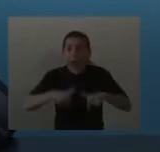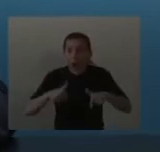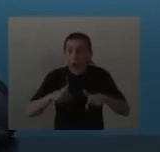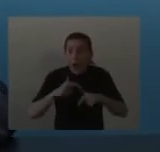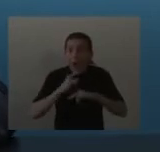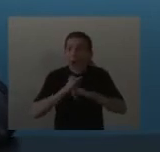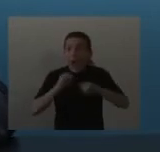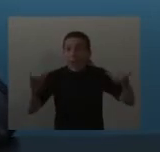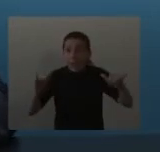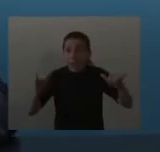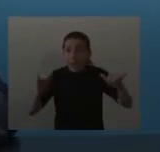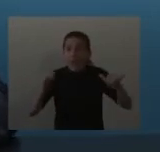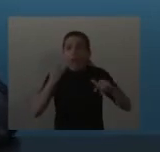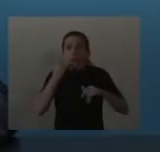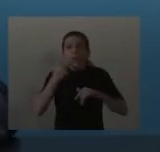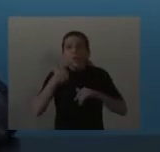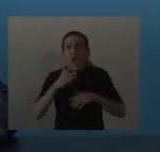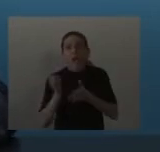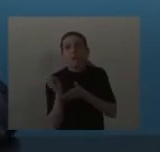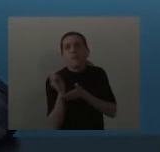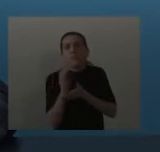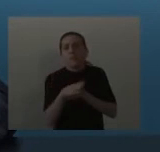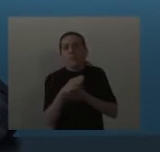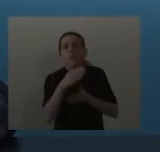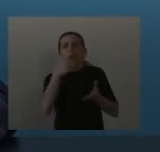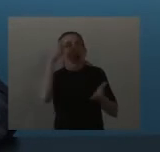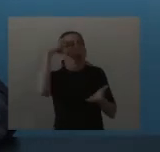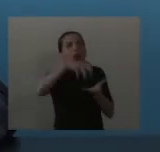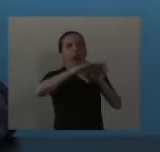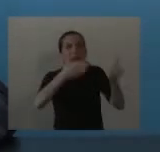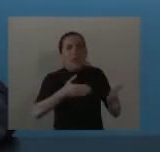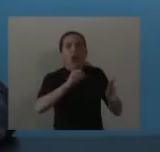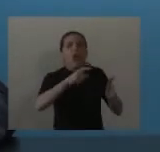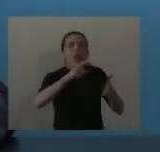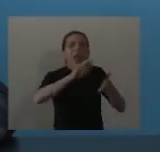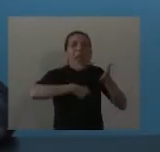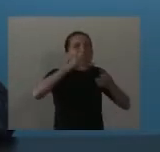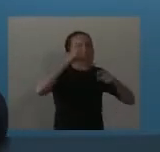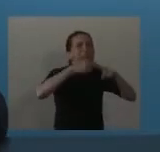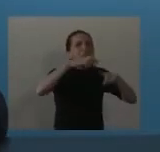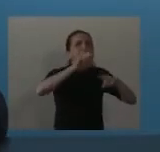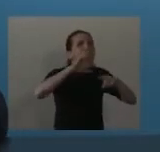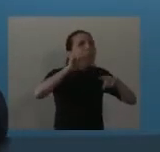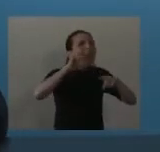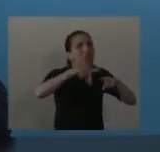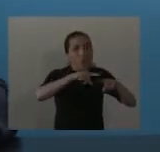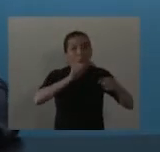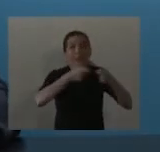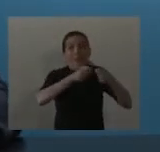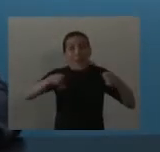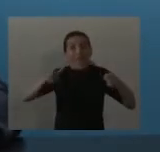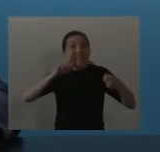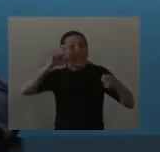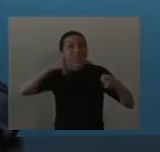a otros lugares del mundo, seguramente algún paraíso fiscal y demás. Y como los pobres, las pobres, los trabajadores y las trabajadoras no